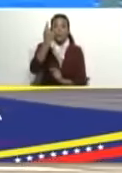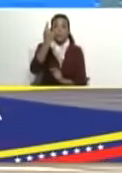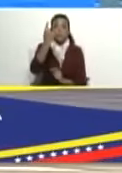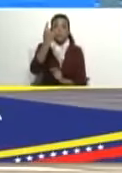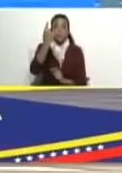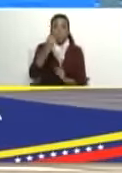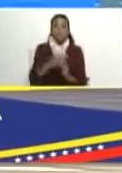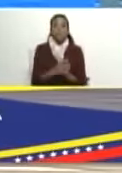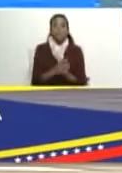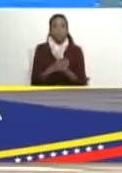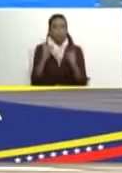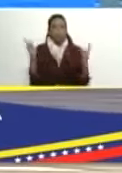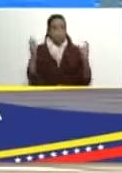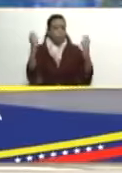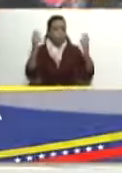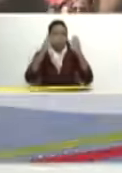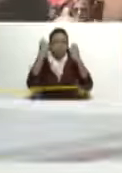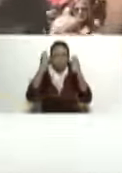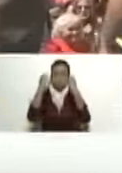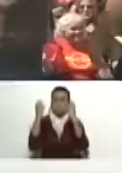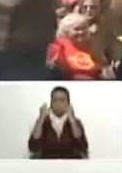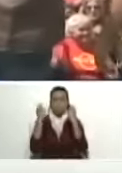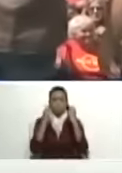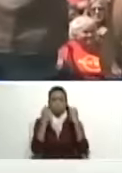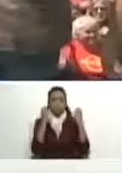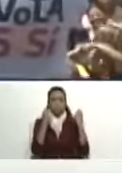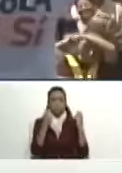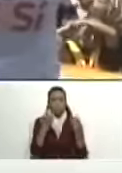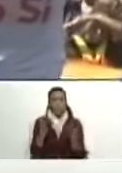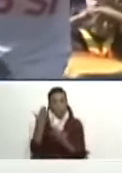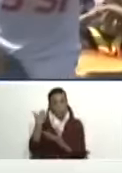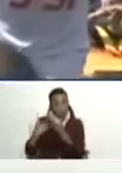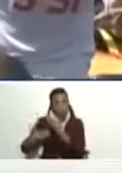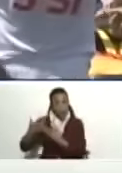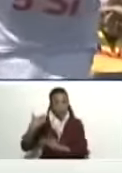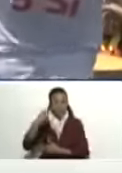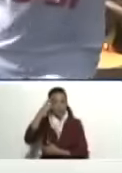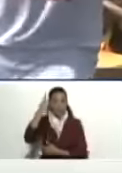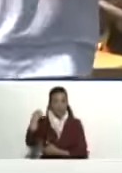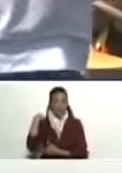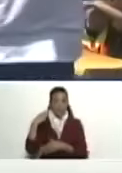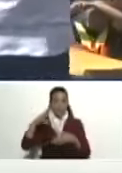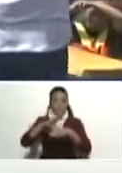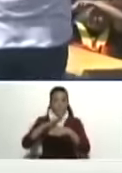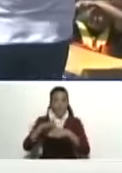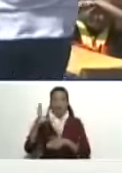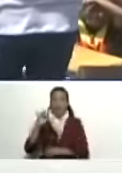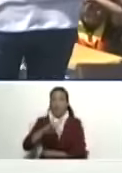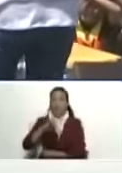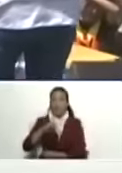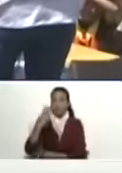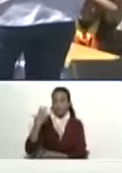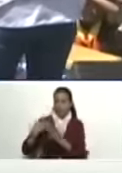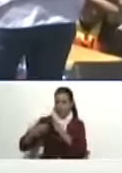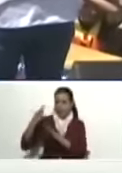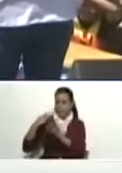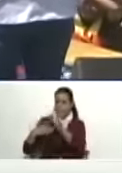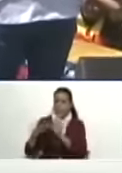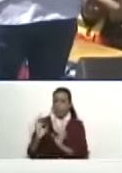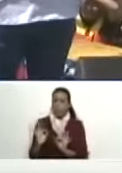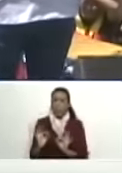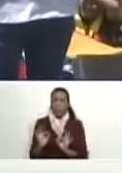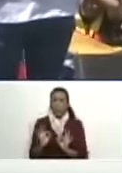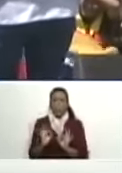Una campaña que, como lo dije el día de ayer, debe